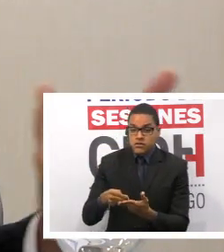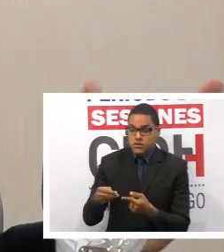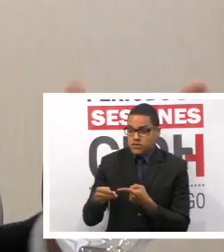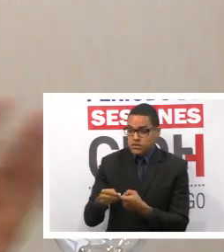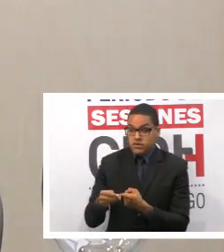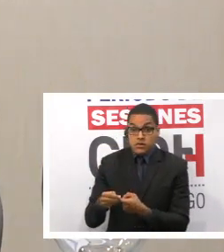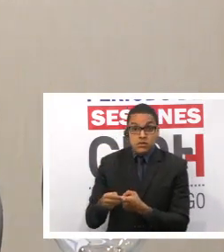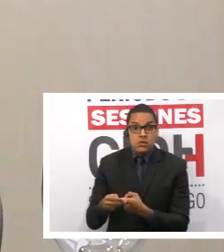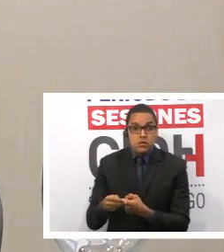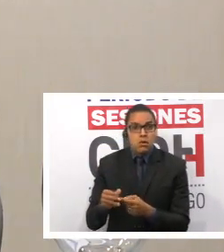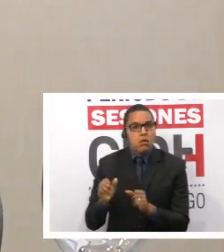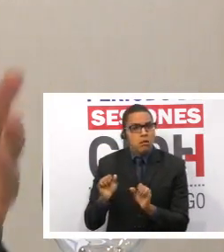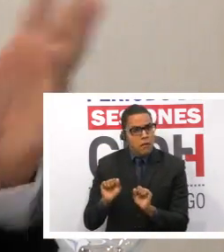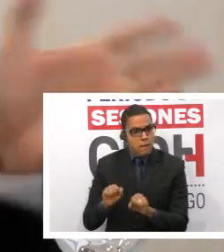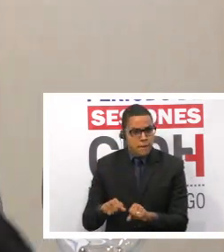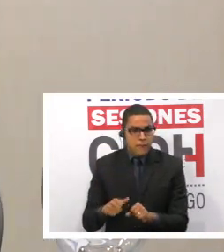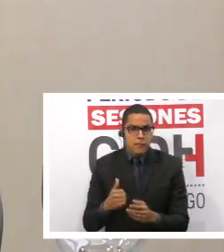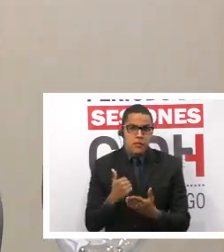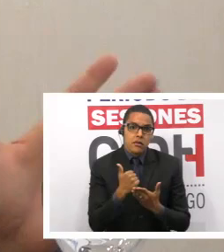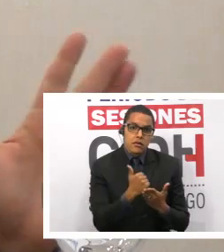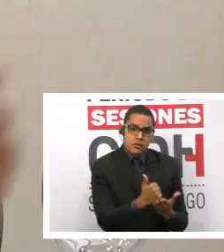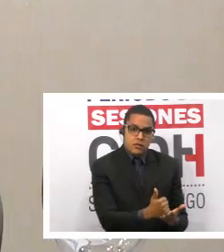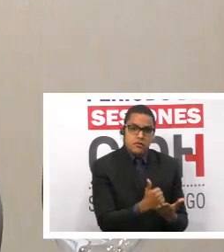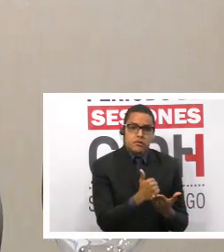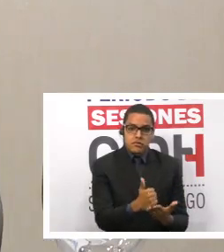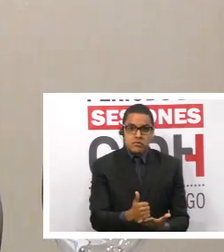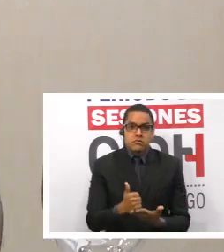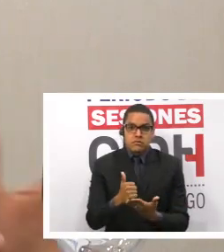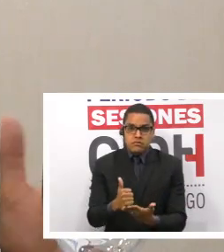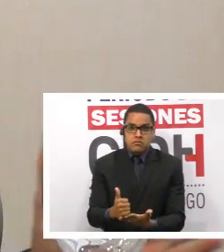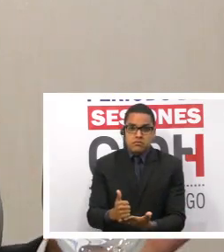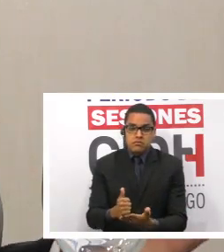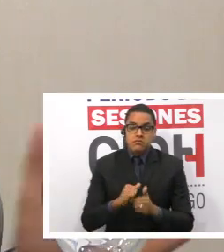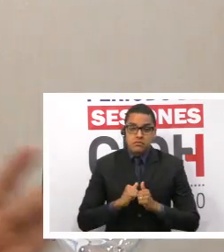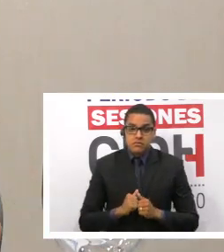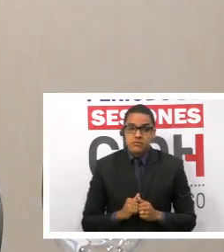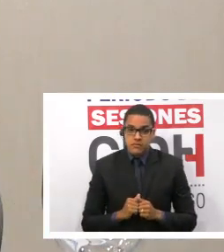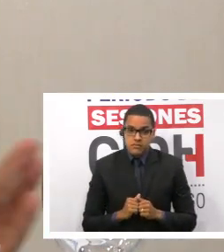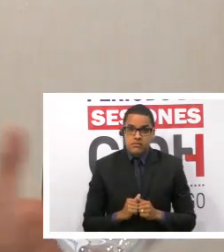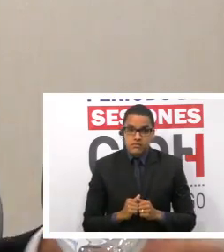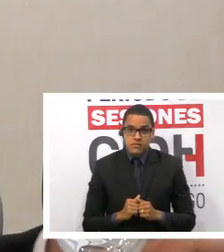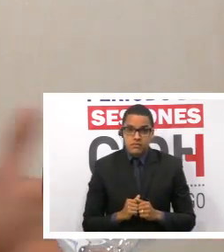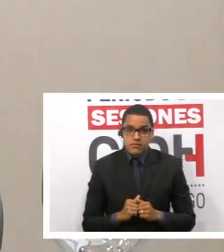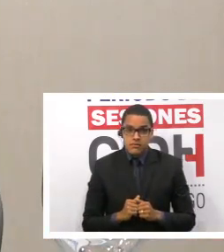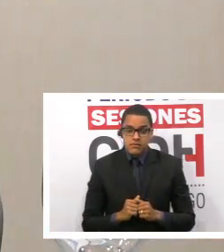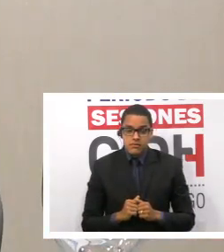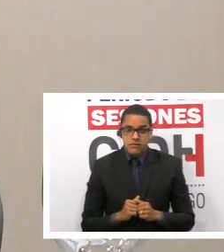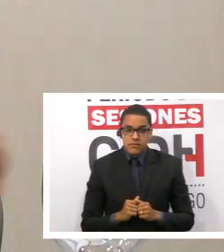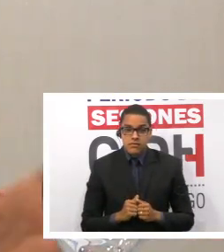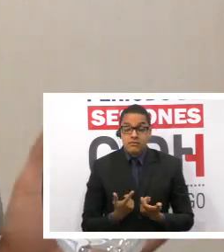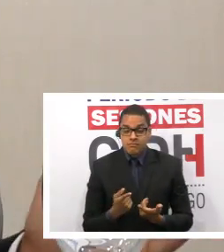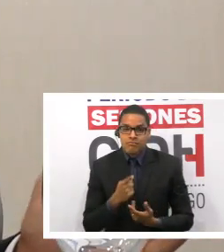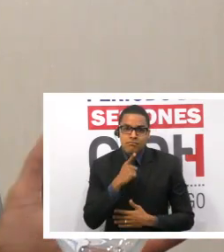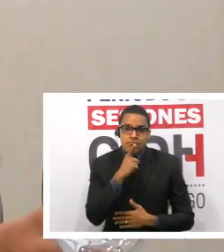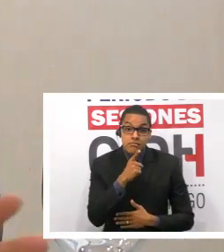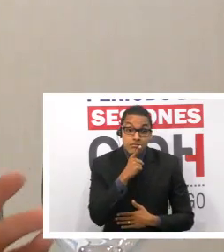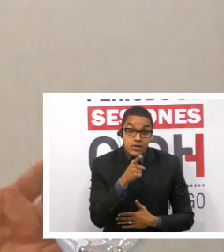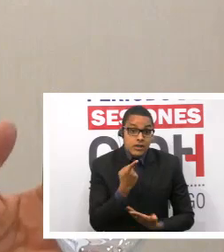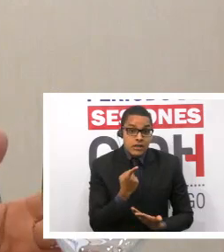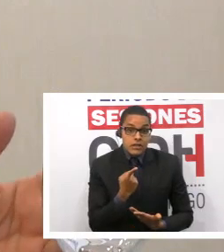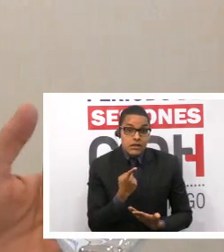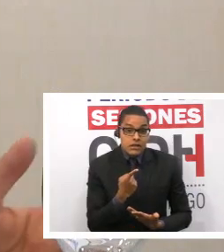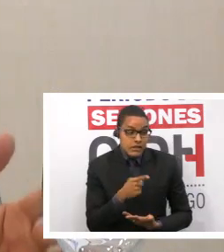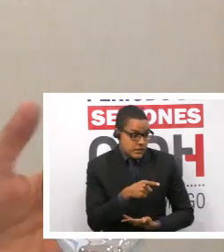del conjunto de derechos humanos y probablemente muy particularmente los derechos económicos del stri culturales porque es verdad el derecho a la salud educación